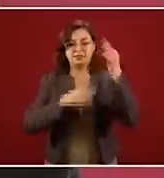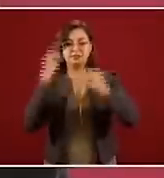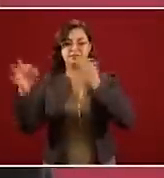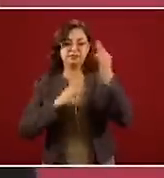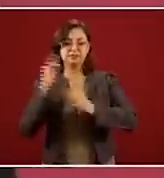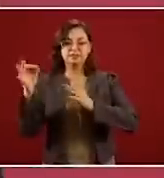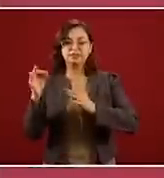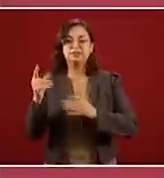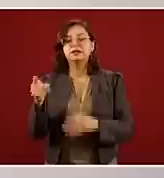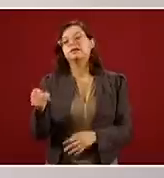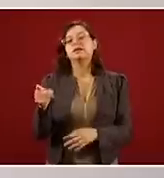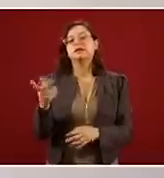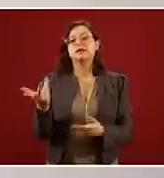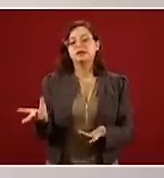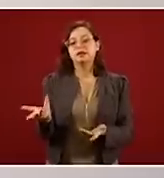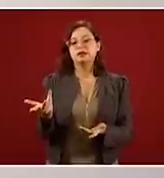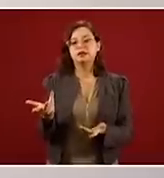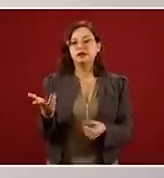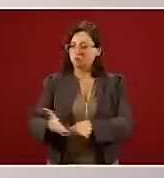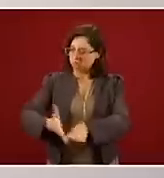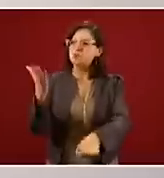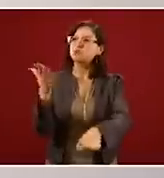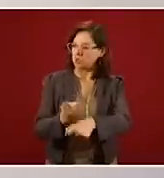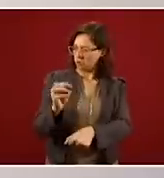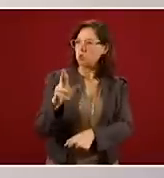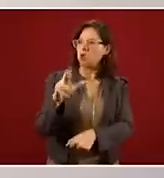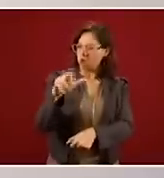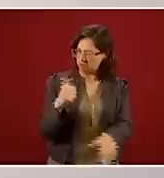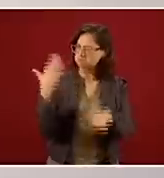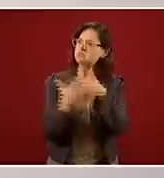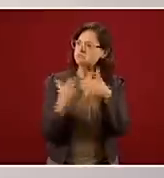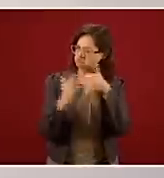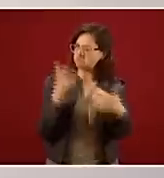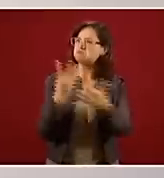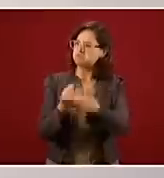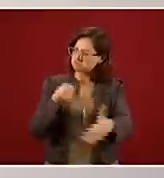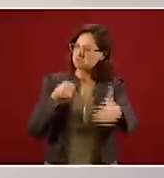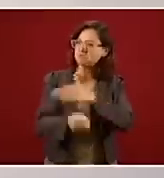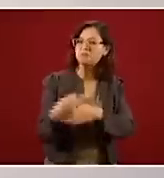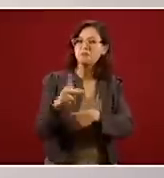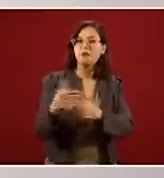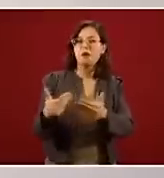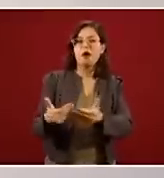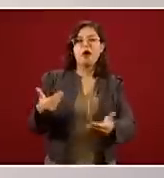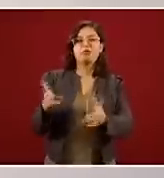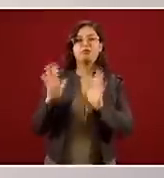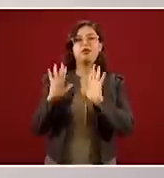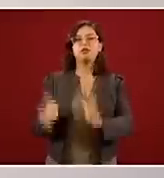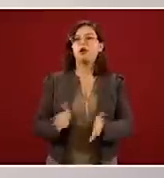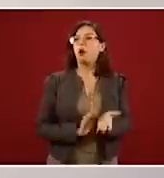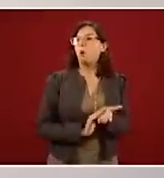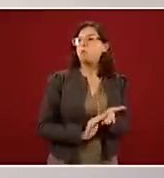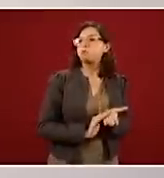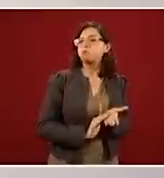de que van a castigar a Moreira, lo van a meter a la cárcel, si ya lo exoneraron.